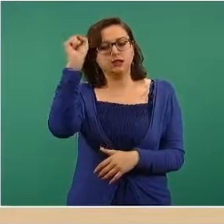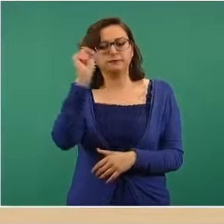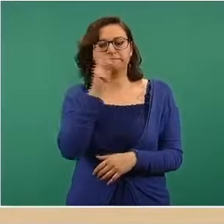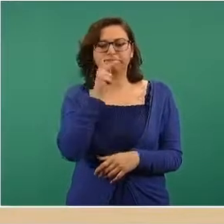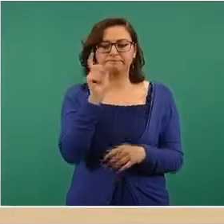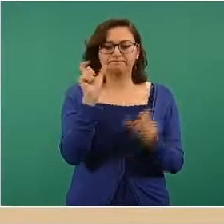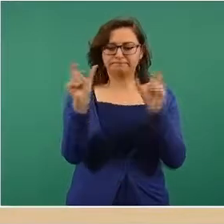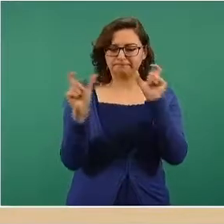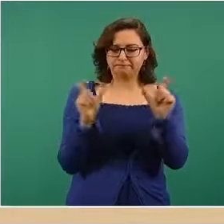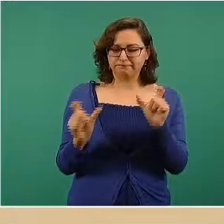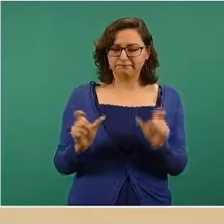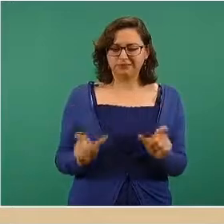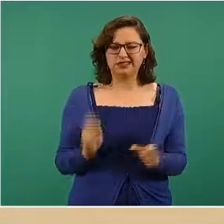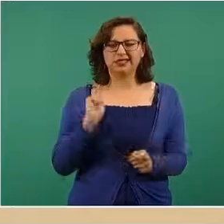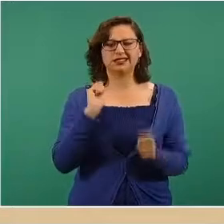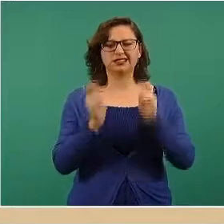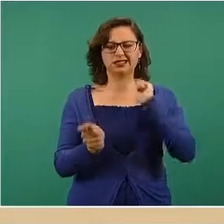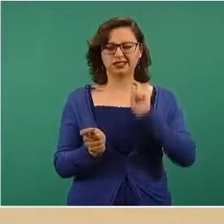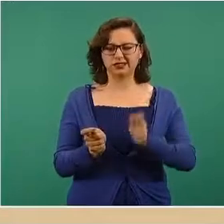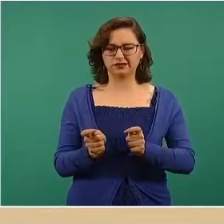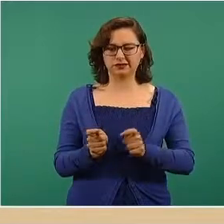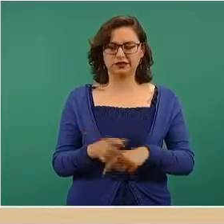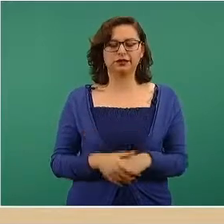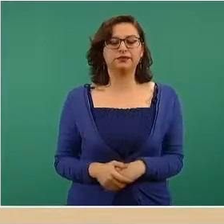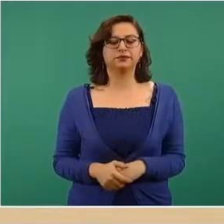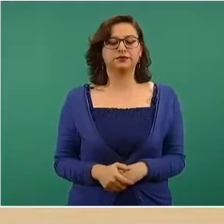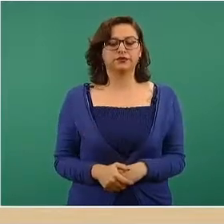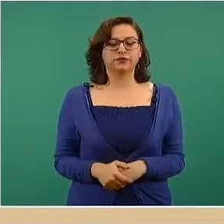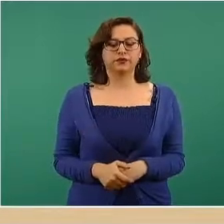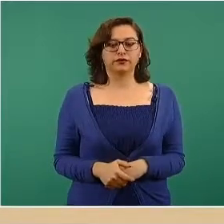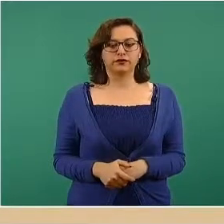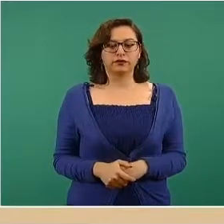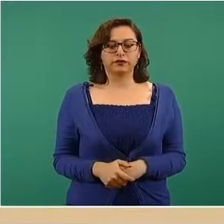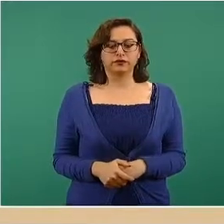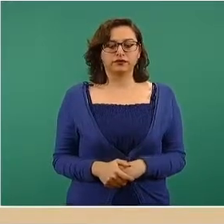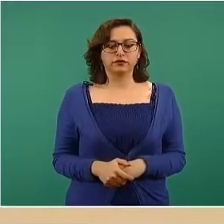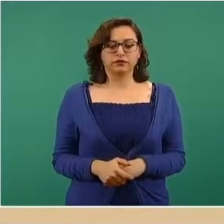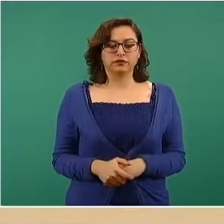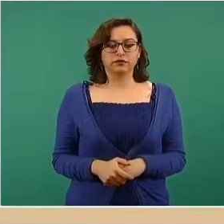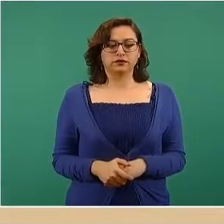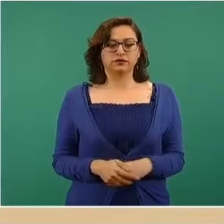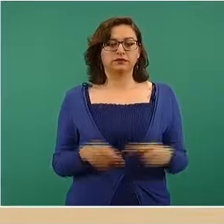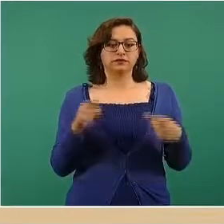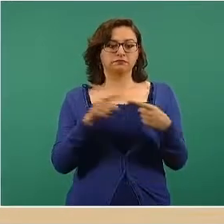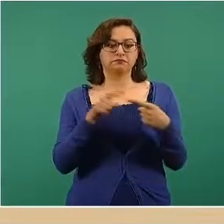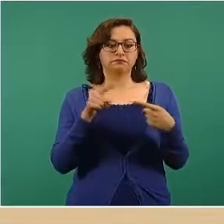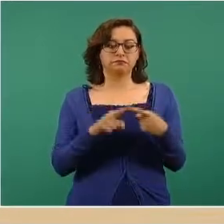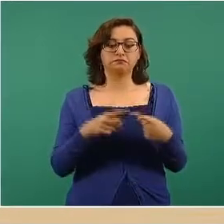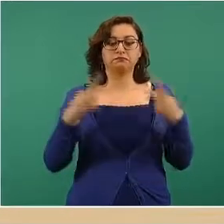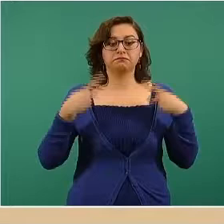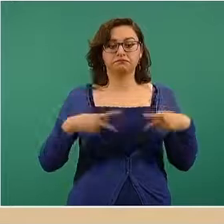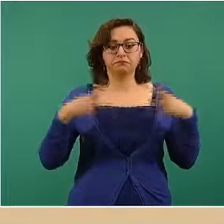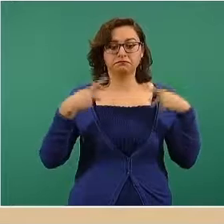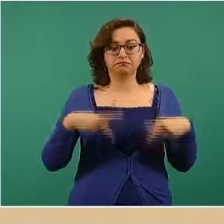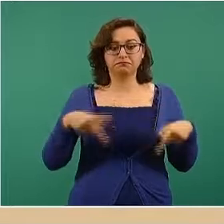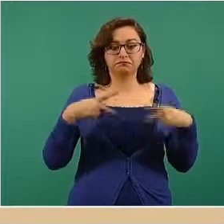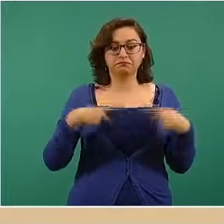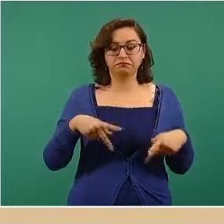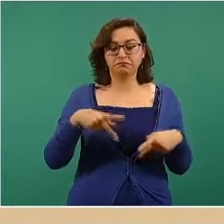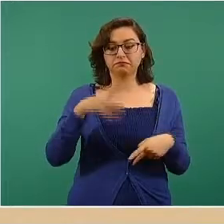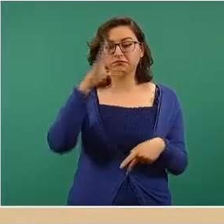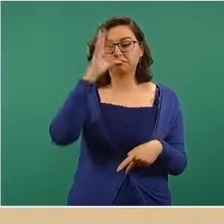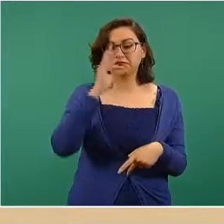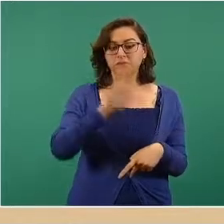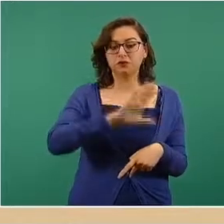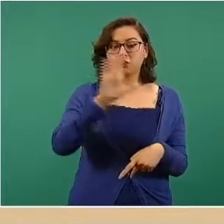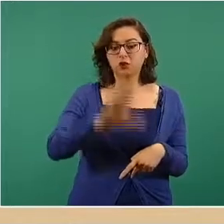Vamos a partir de dos conceptos muy importantes. Uno es las defunciones esperadas. O sea, ¿cuántas defunciones esperábamos en